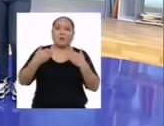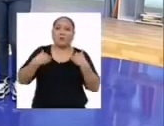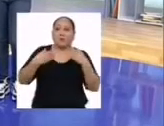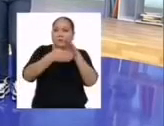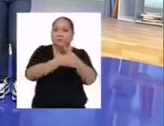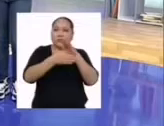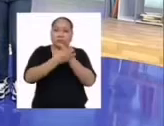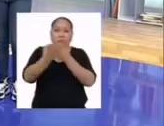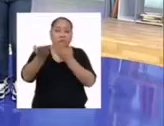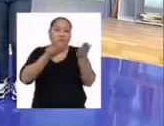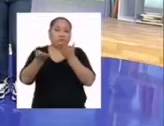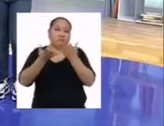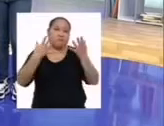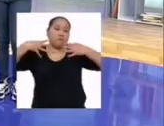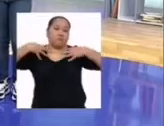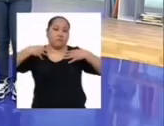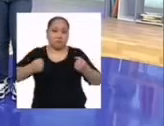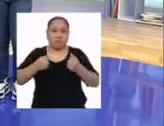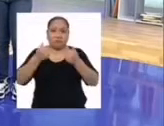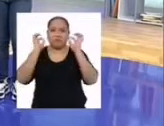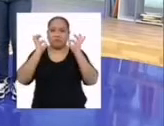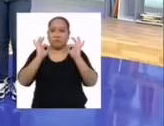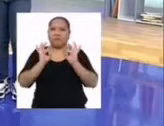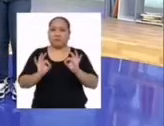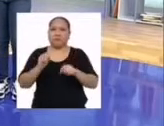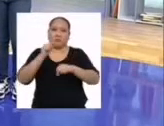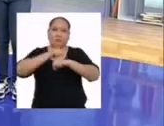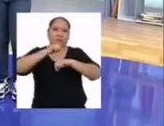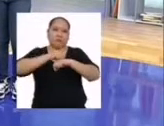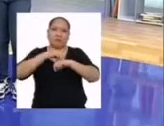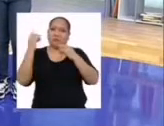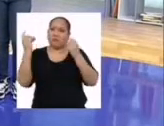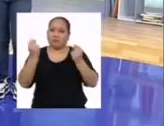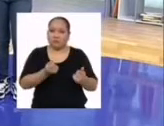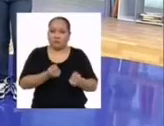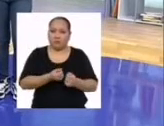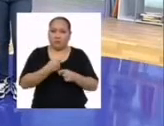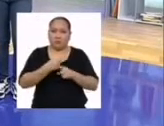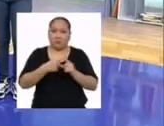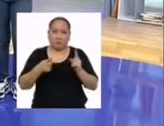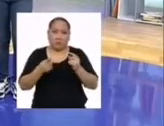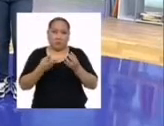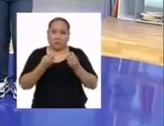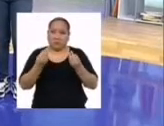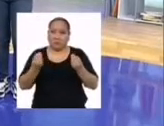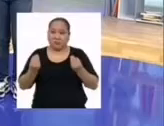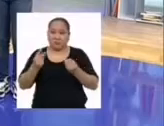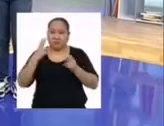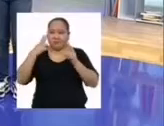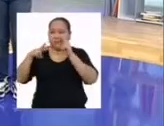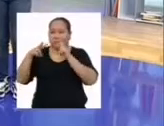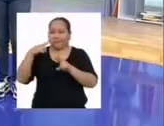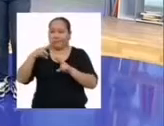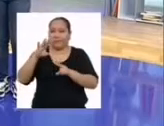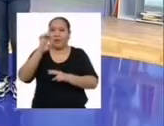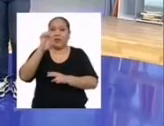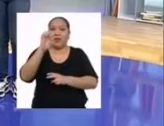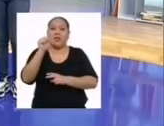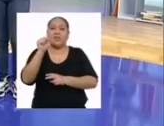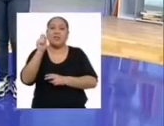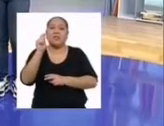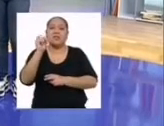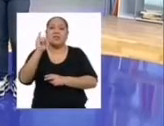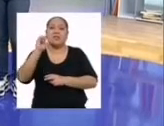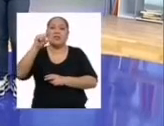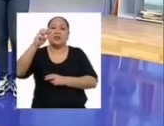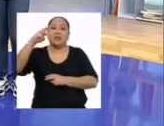a servicios de salud de calidad y a tiempo. Sin embargo, hay muchos estigmas. En otros países, cuando quedaban